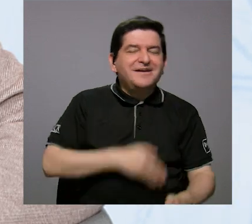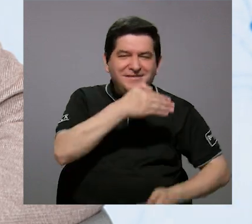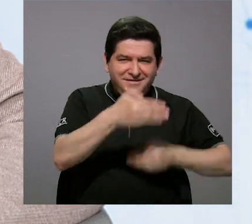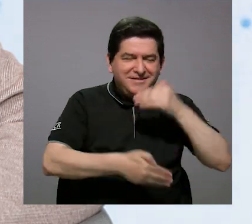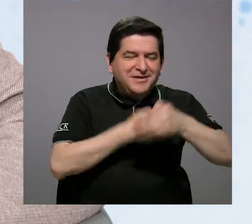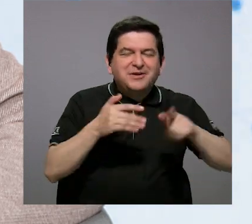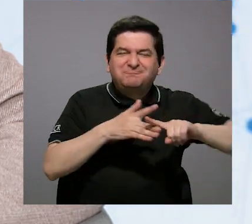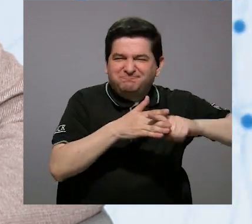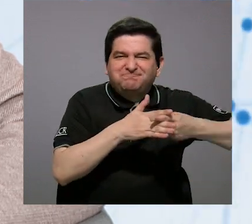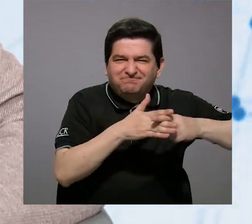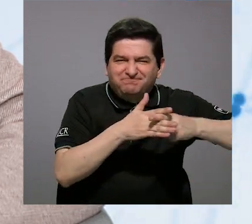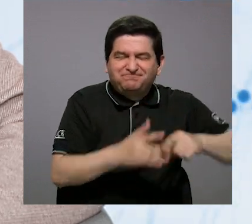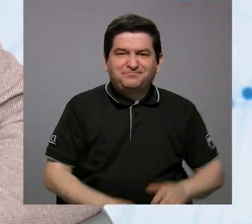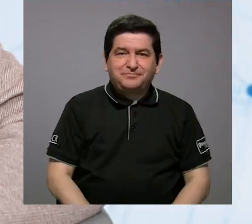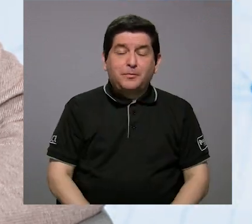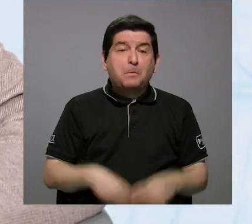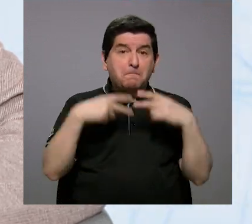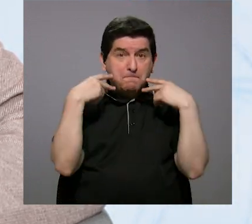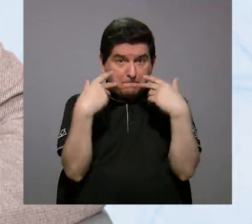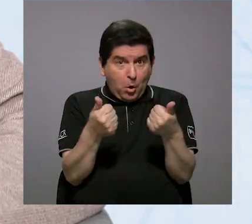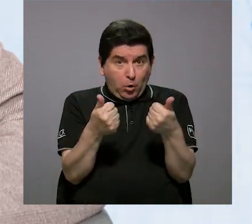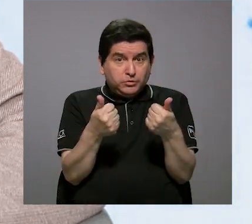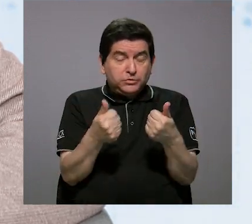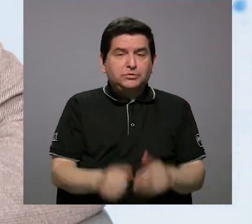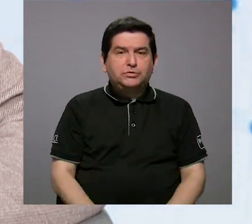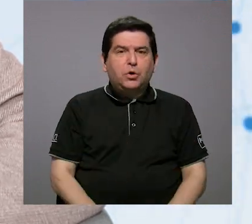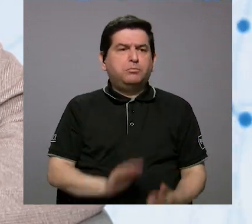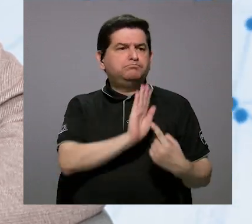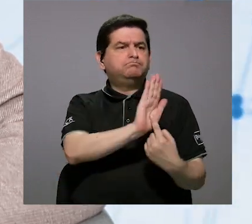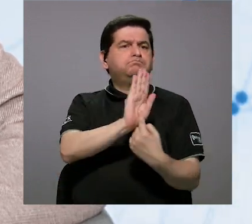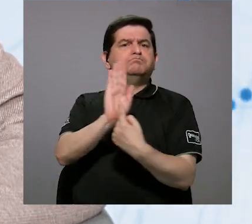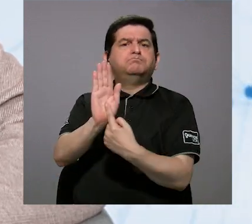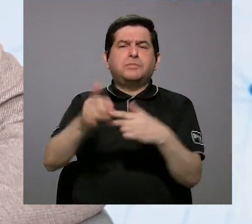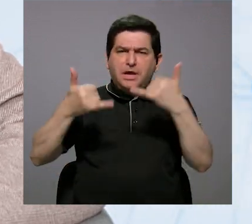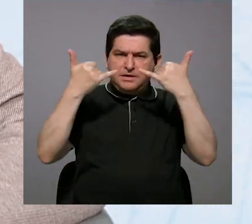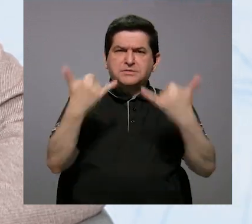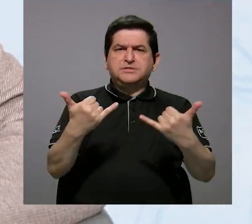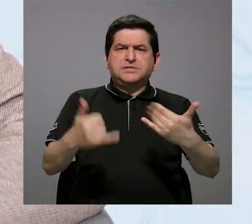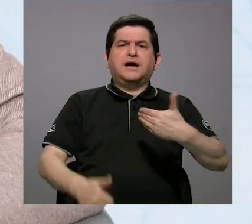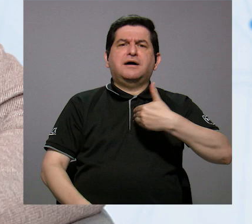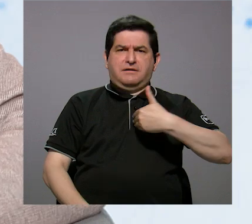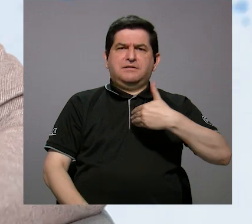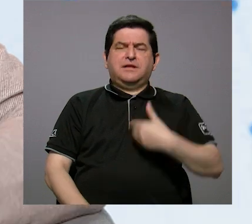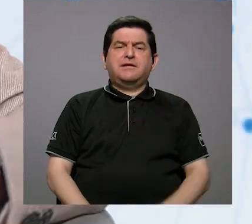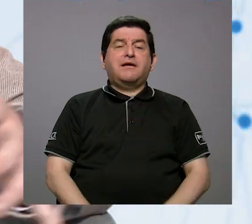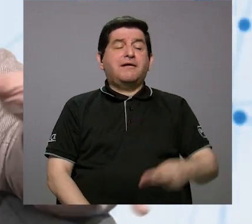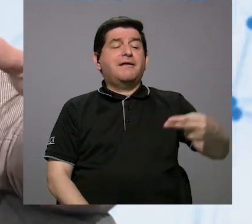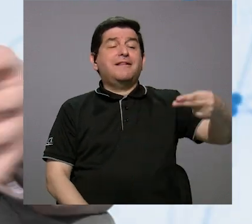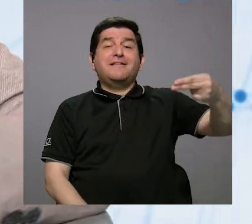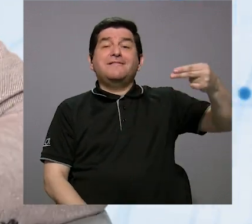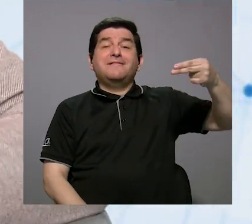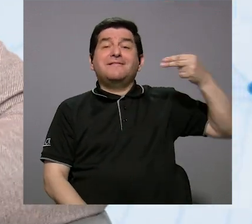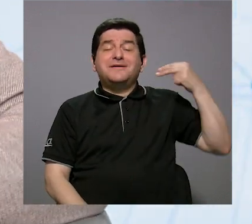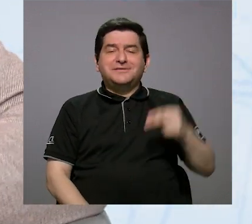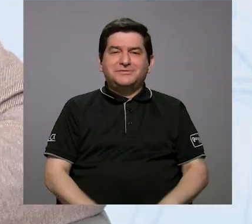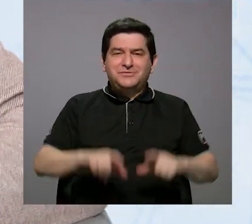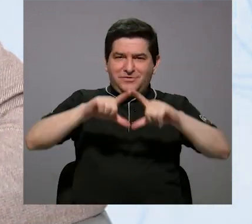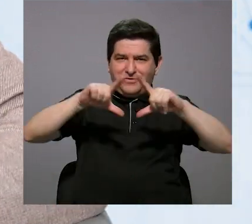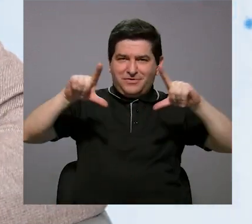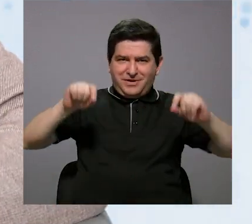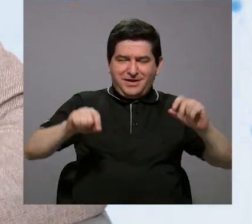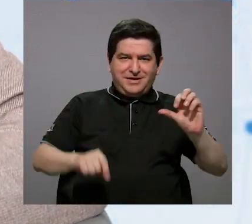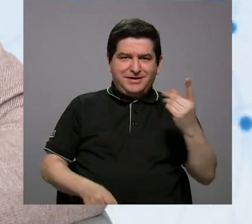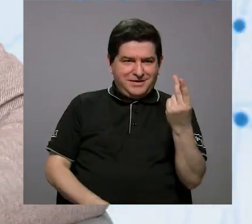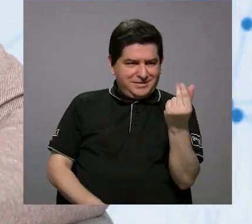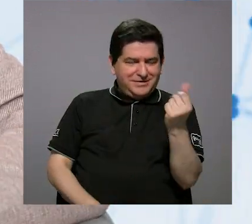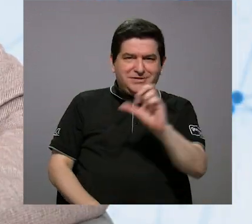en un proceso de remodelación que pronto tendrá una exhibición donde ya va a contar con una historia de los billetes